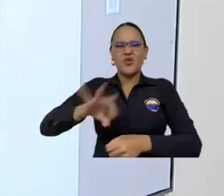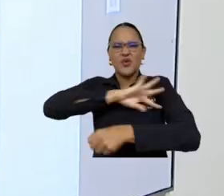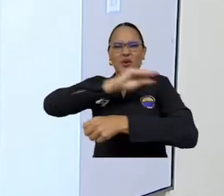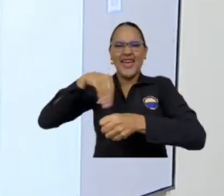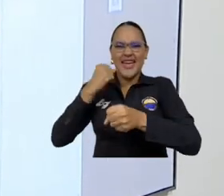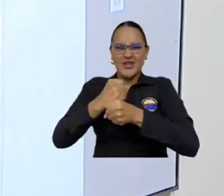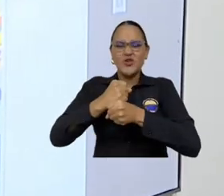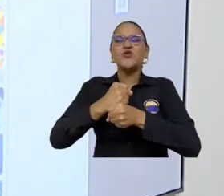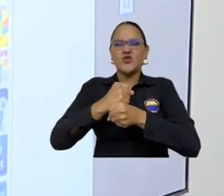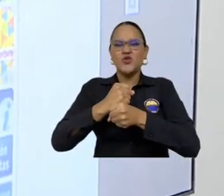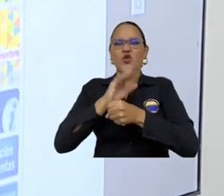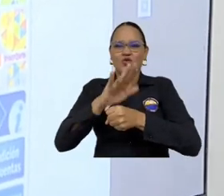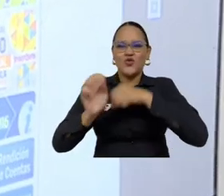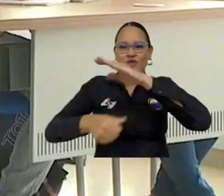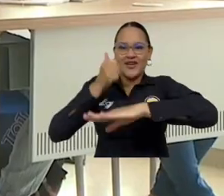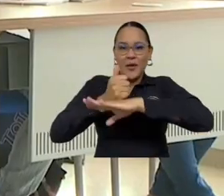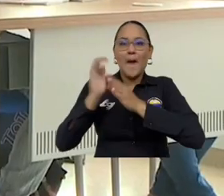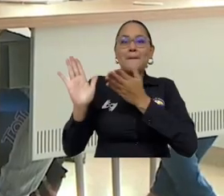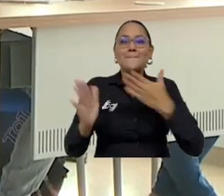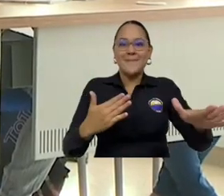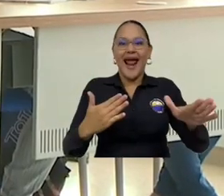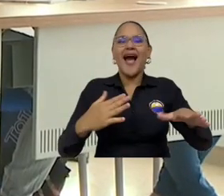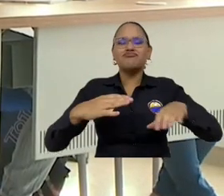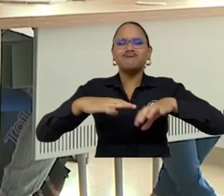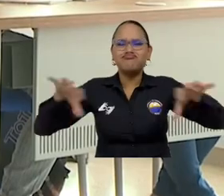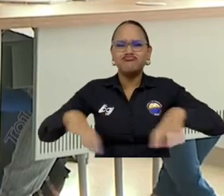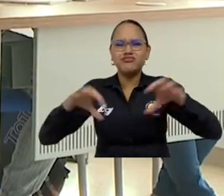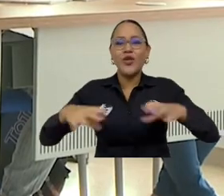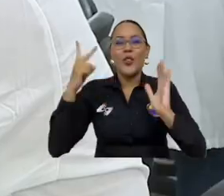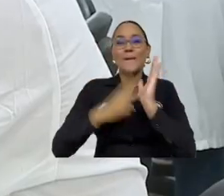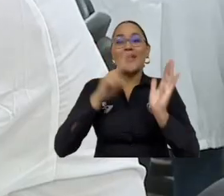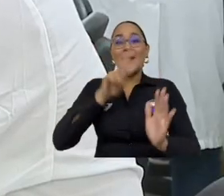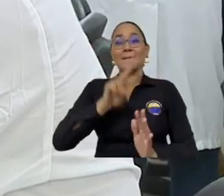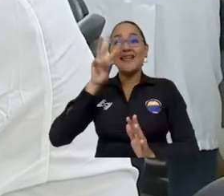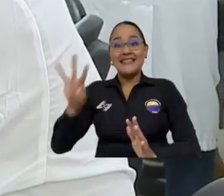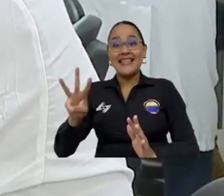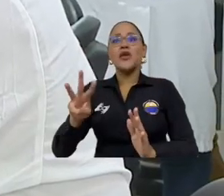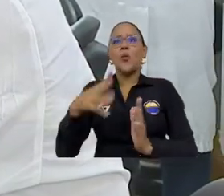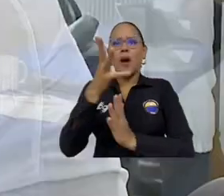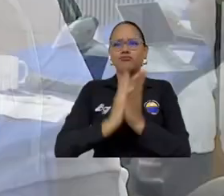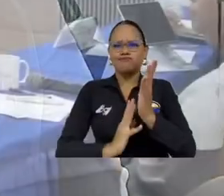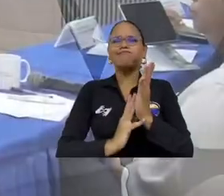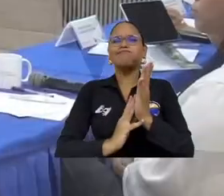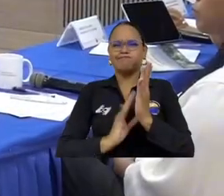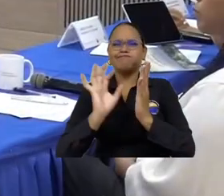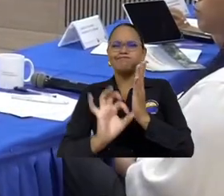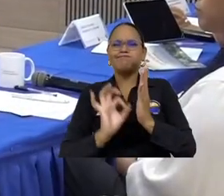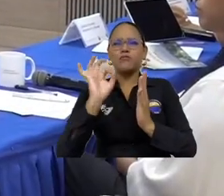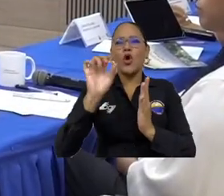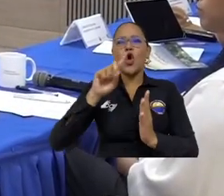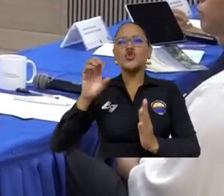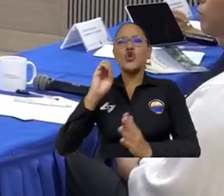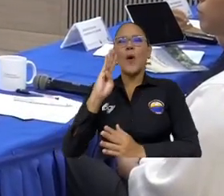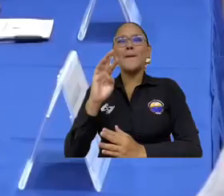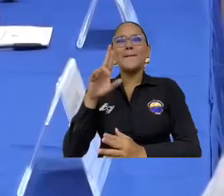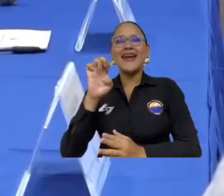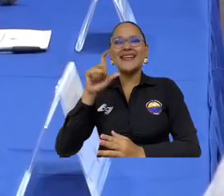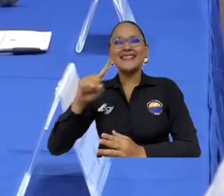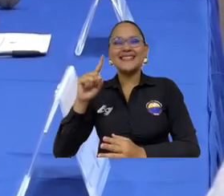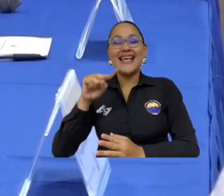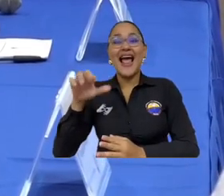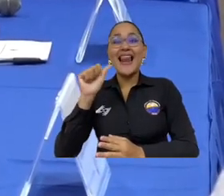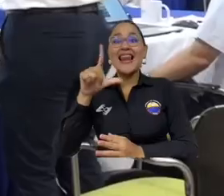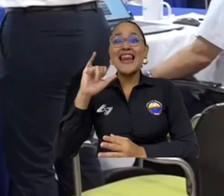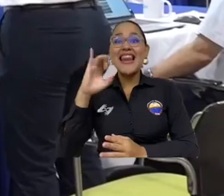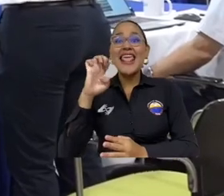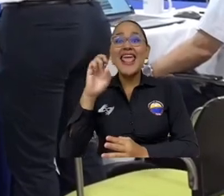por el cumplimiento en un 90% del acuerdo de gestión rectoral y el plan de acción de 2023, le fue otorgada calificación